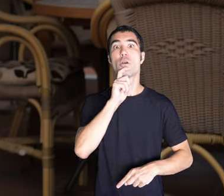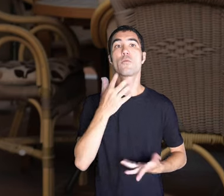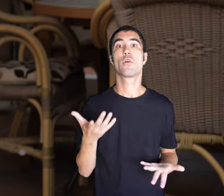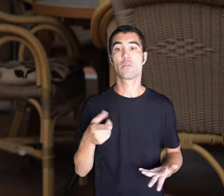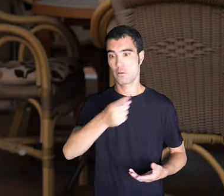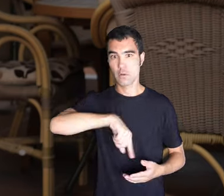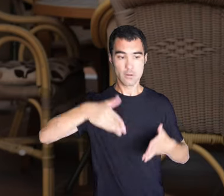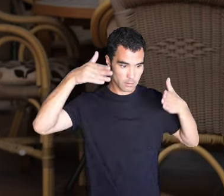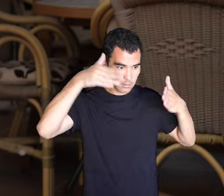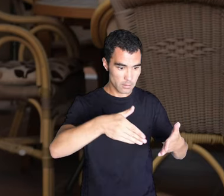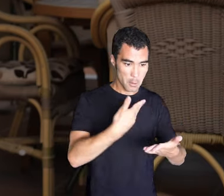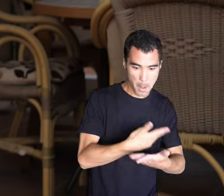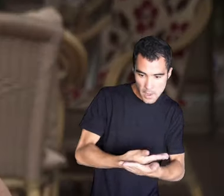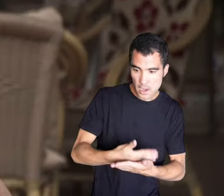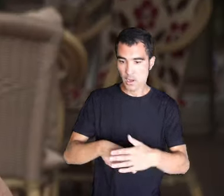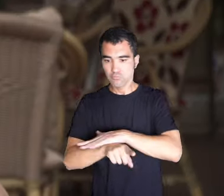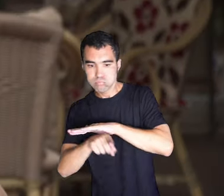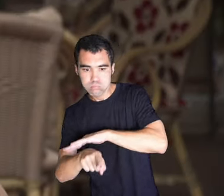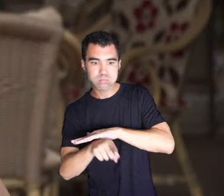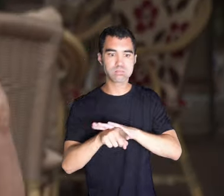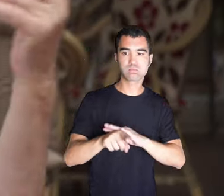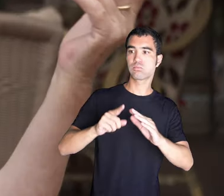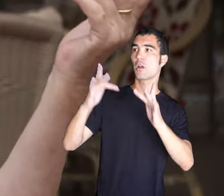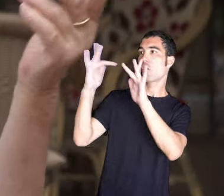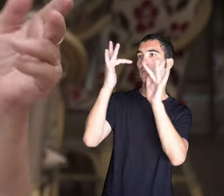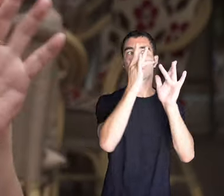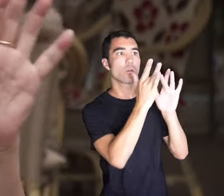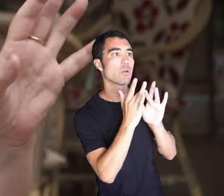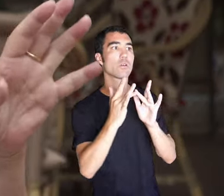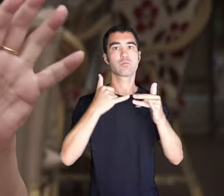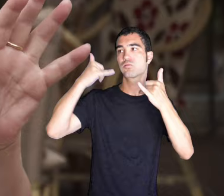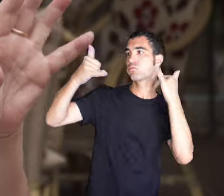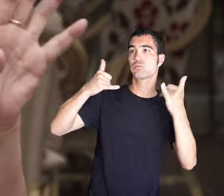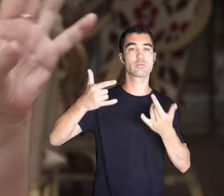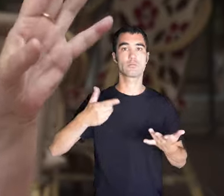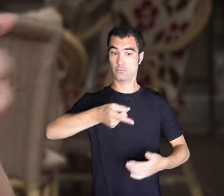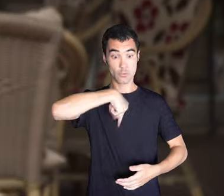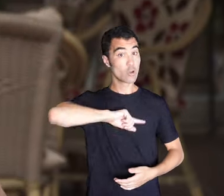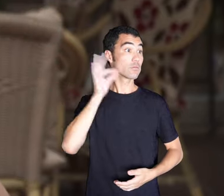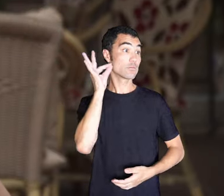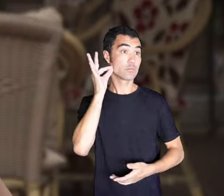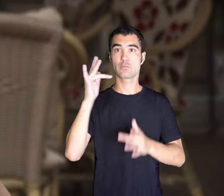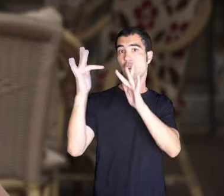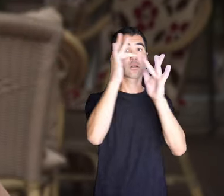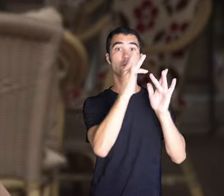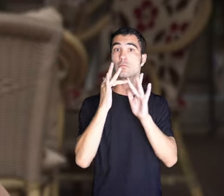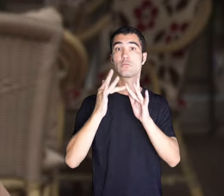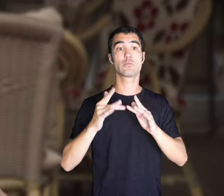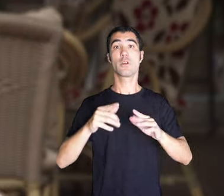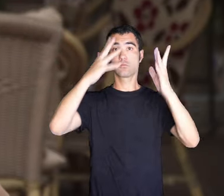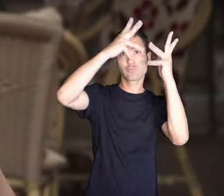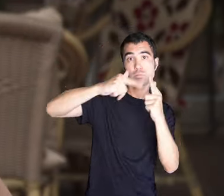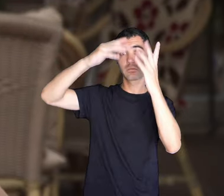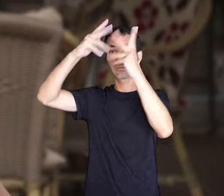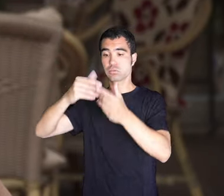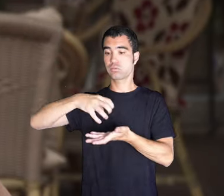pueden ocupar de los papeles? Relaciones con... Bueno, éramos relaciones públicas, calculábamos